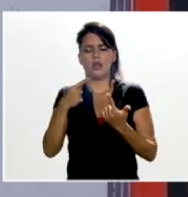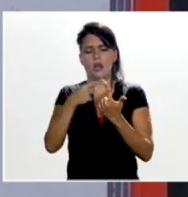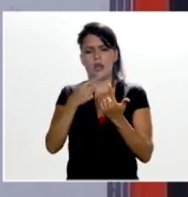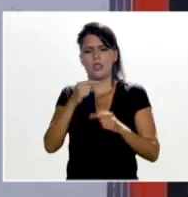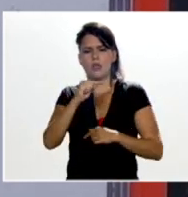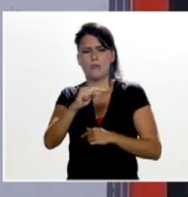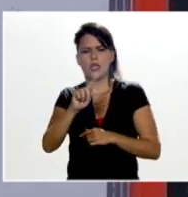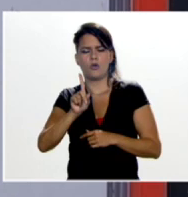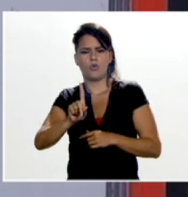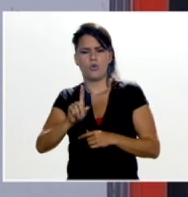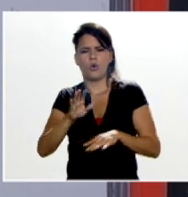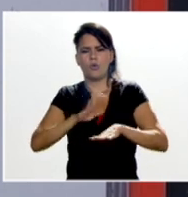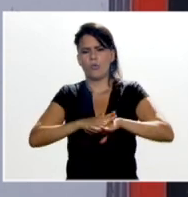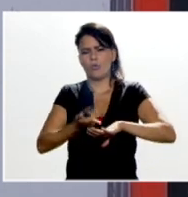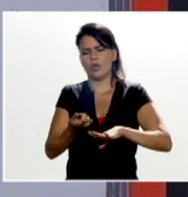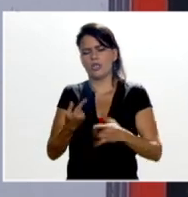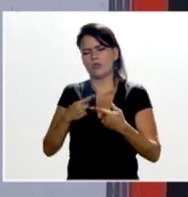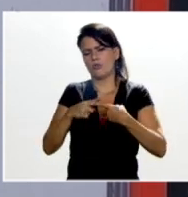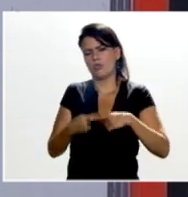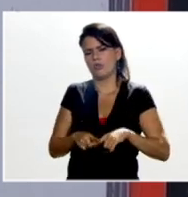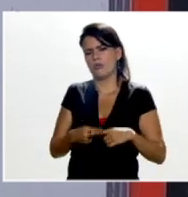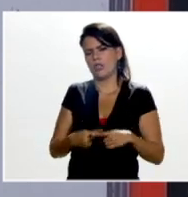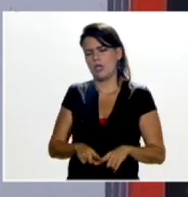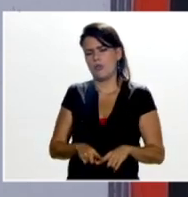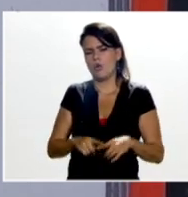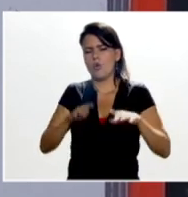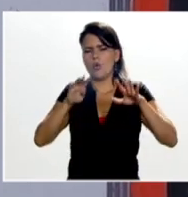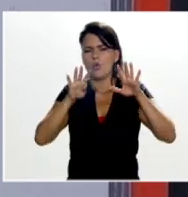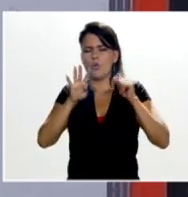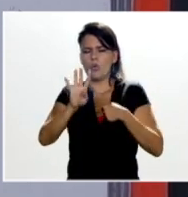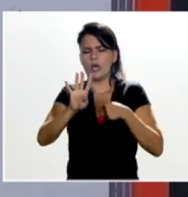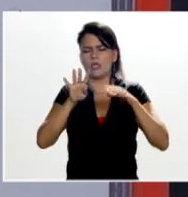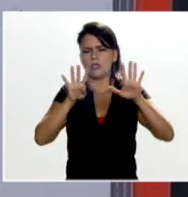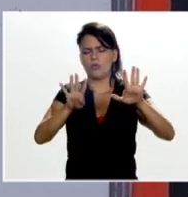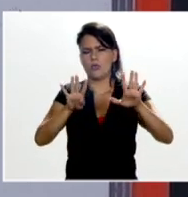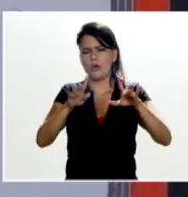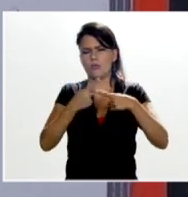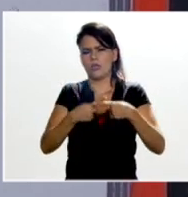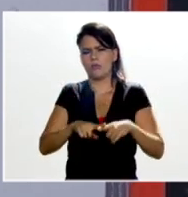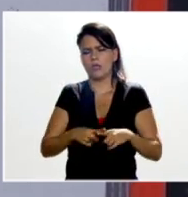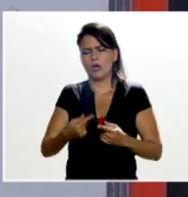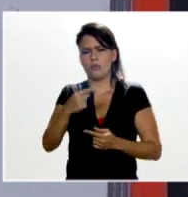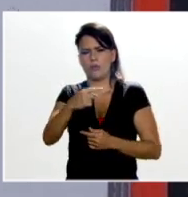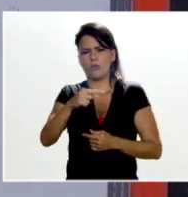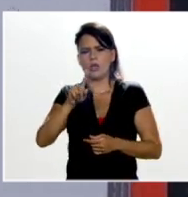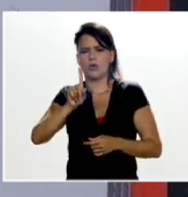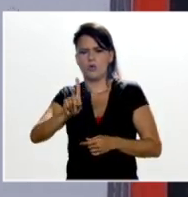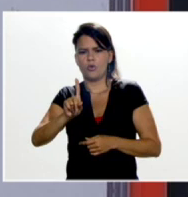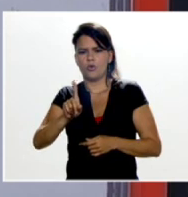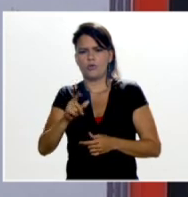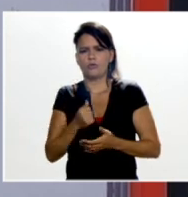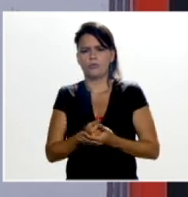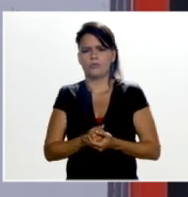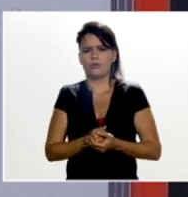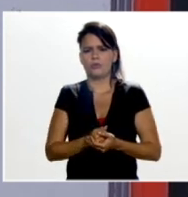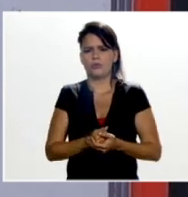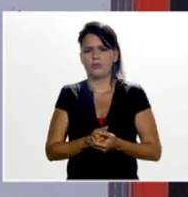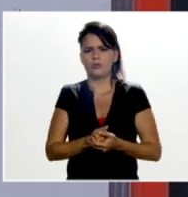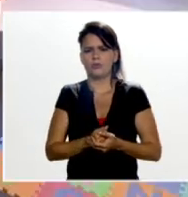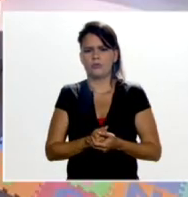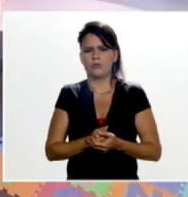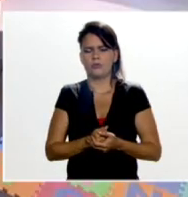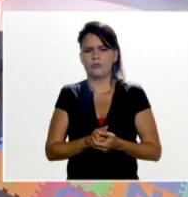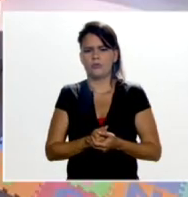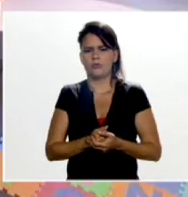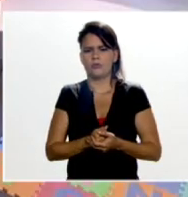si multiplicamos 49 por menos 1, se obtiene menos 49. Es una propiedad de la